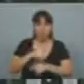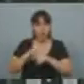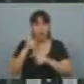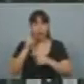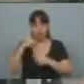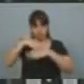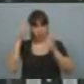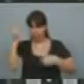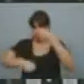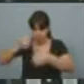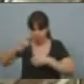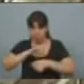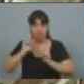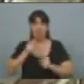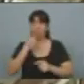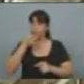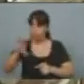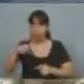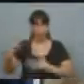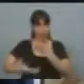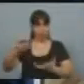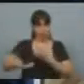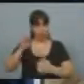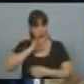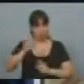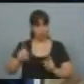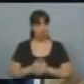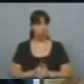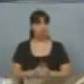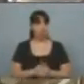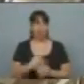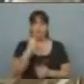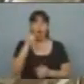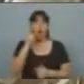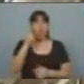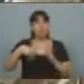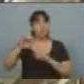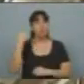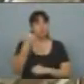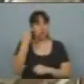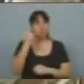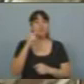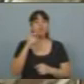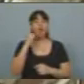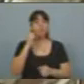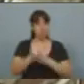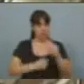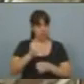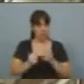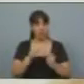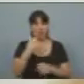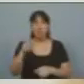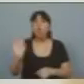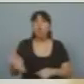quemaba. ¡Son dos ladrones! Es uno de los empresarios más importantes. ¿Cómo sabes eso vos? De República Argentina. Si no está confirmado. Porque